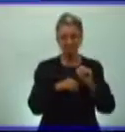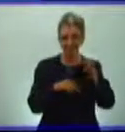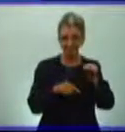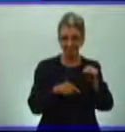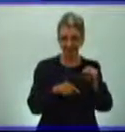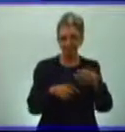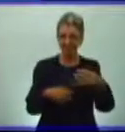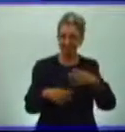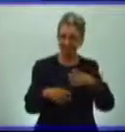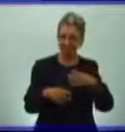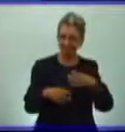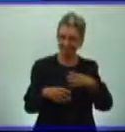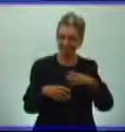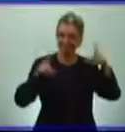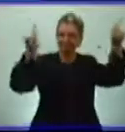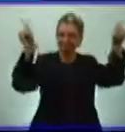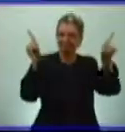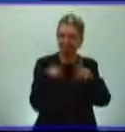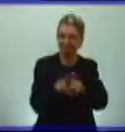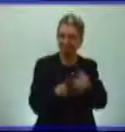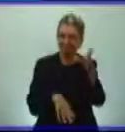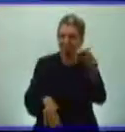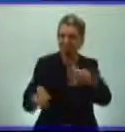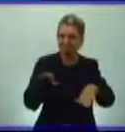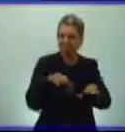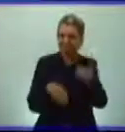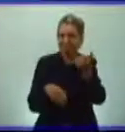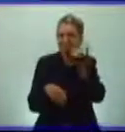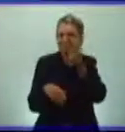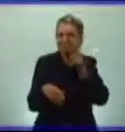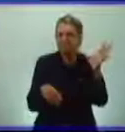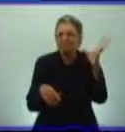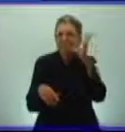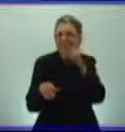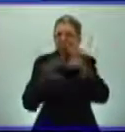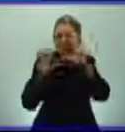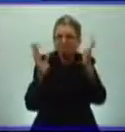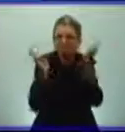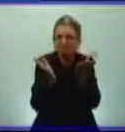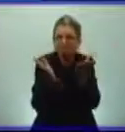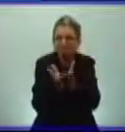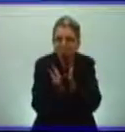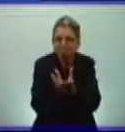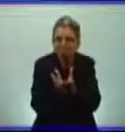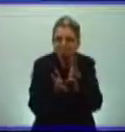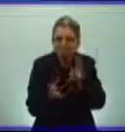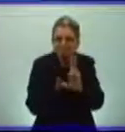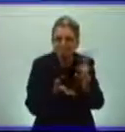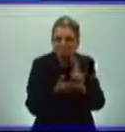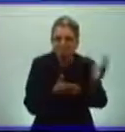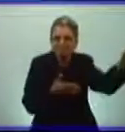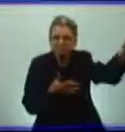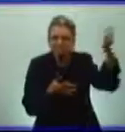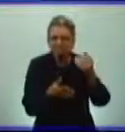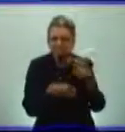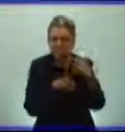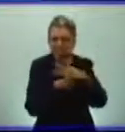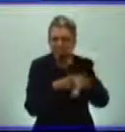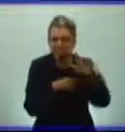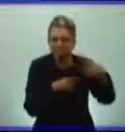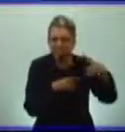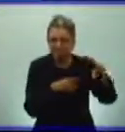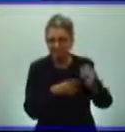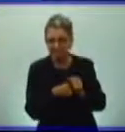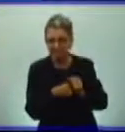encontramos la playa de Varadero, uno de los lugares más visitados por las personas que viajan a nuestro país. También son